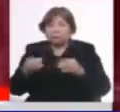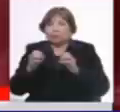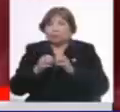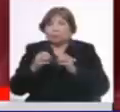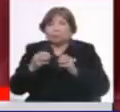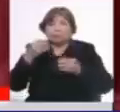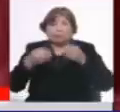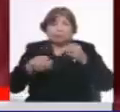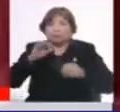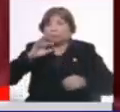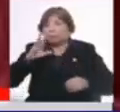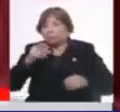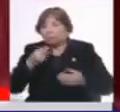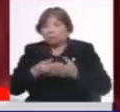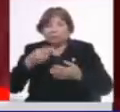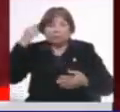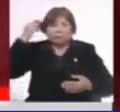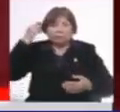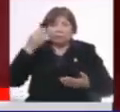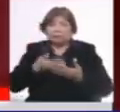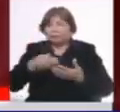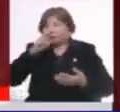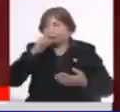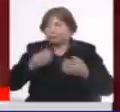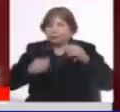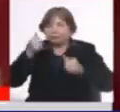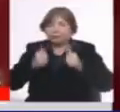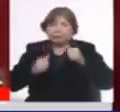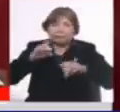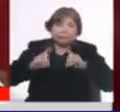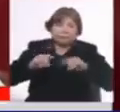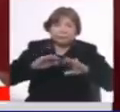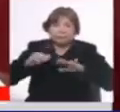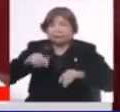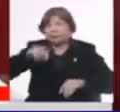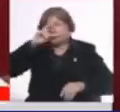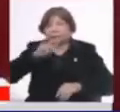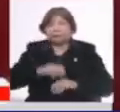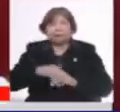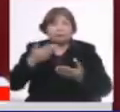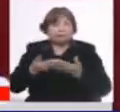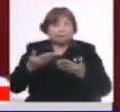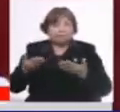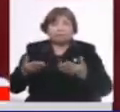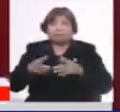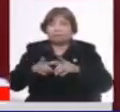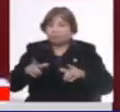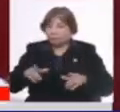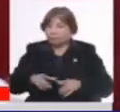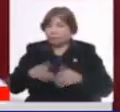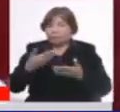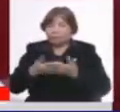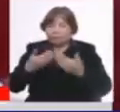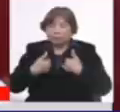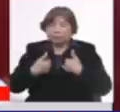la inseguridad política en el país, la inestabilidad política en el país. Eso es lo que dio lugar a